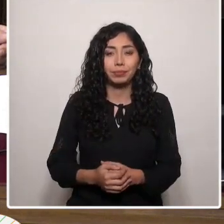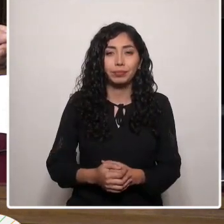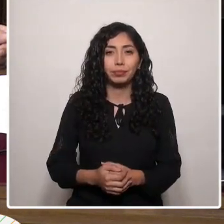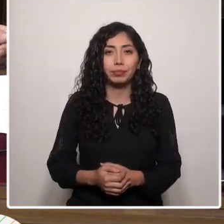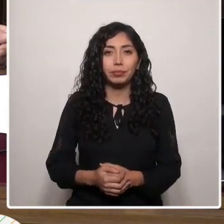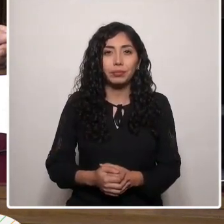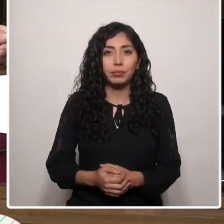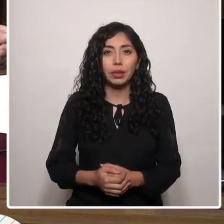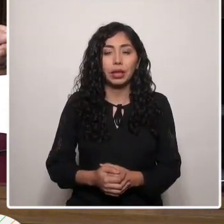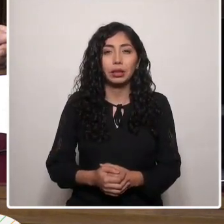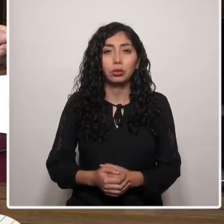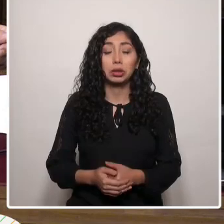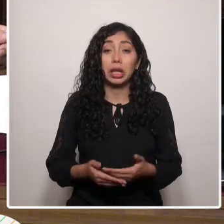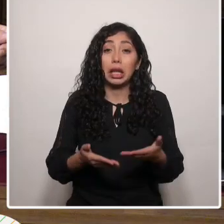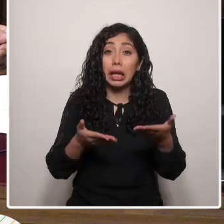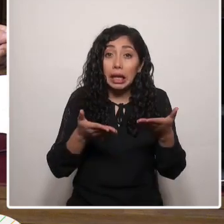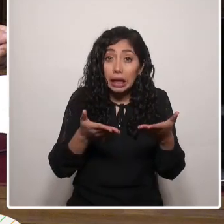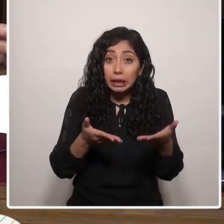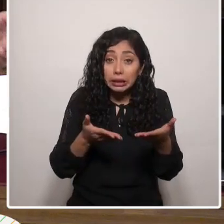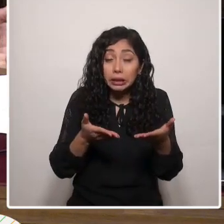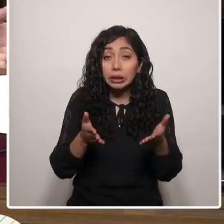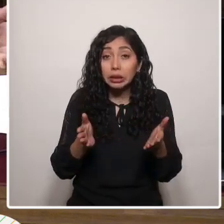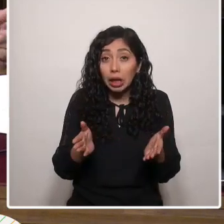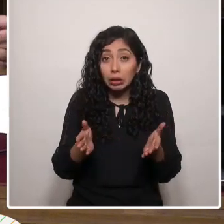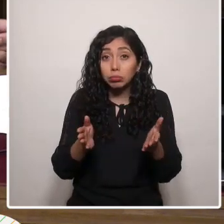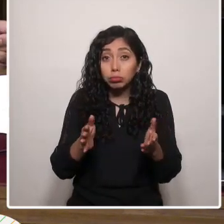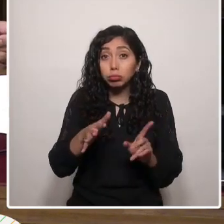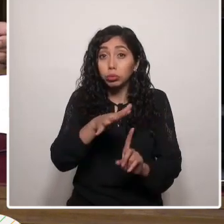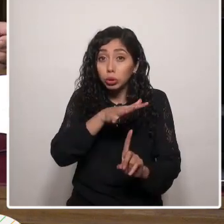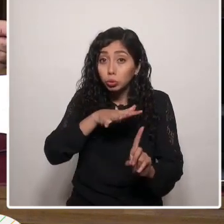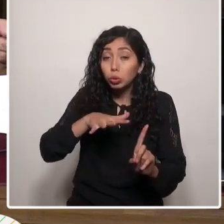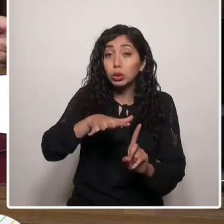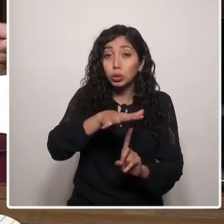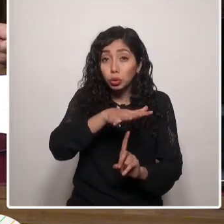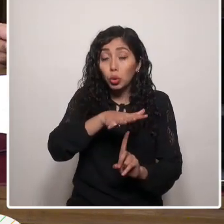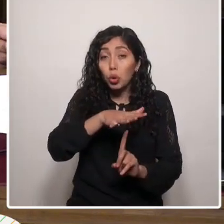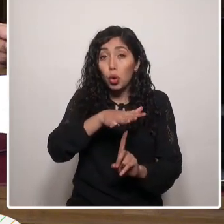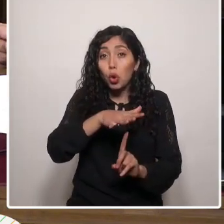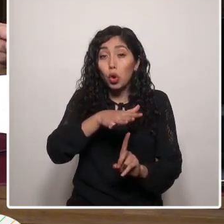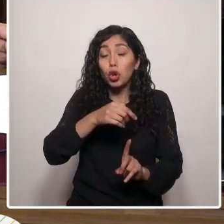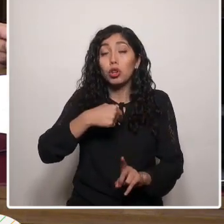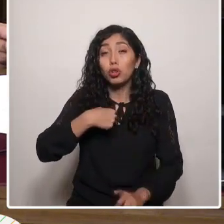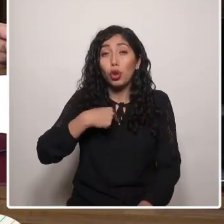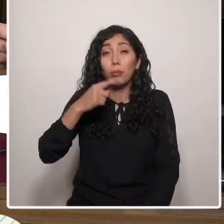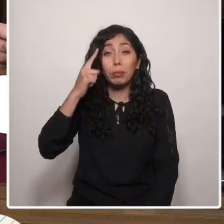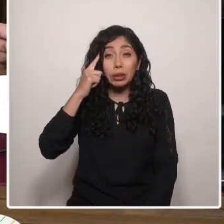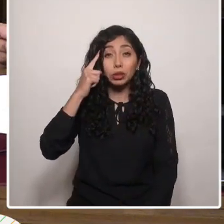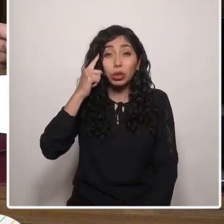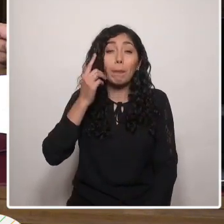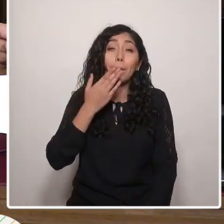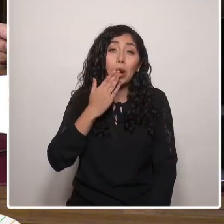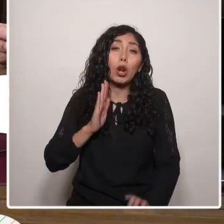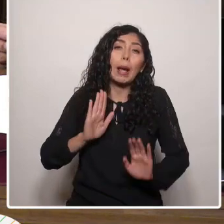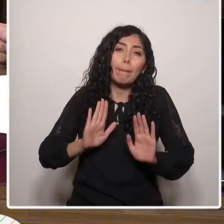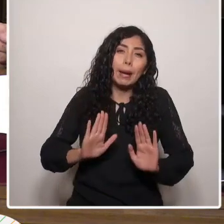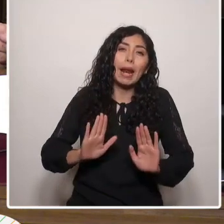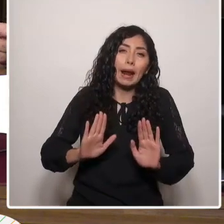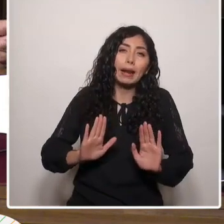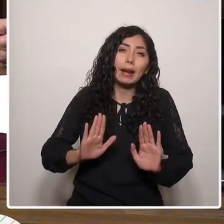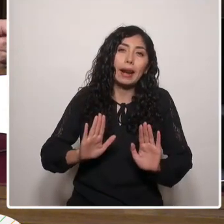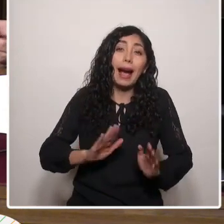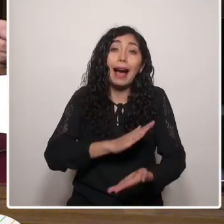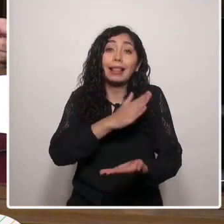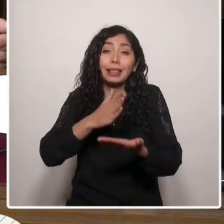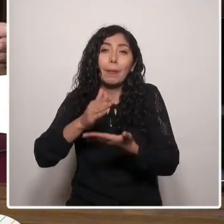Y desde ese punto de vista, a mi modesto entender, creo que vale la pena esperar a mañana.